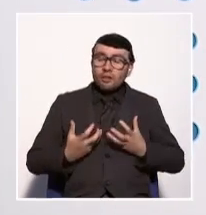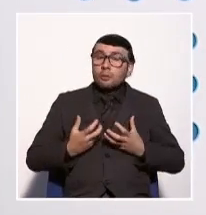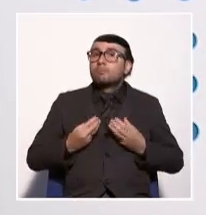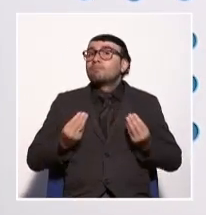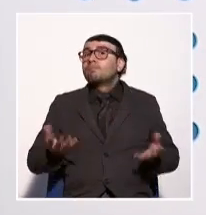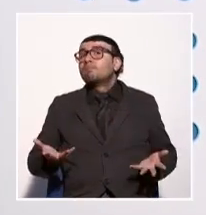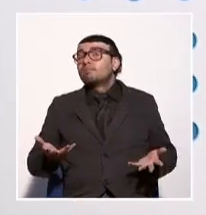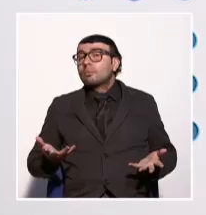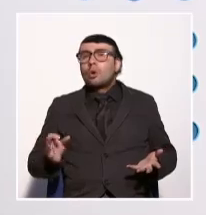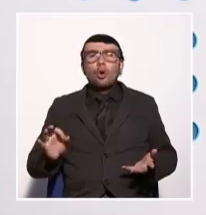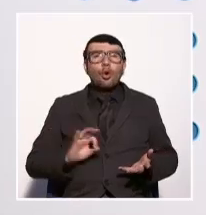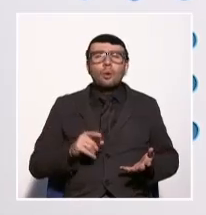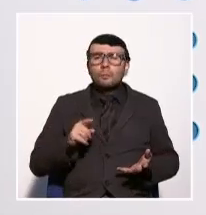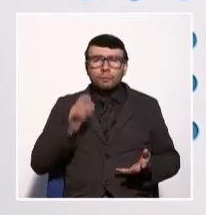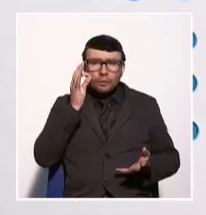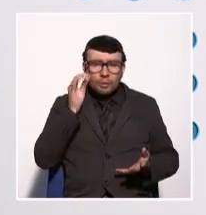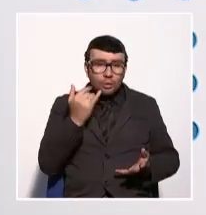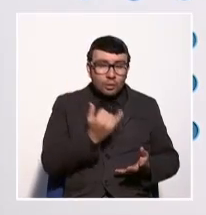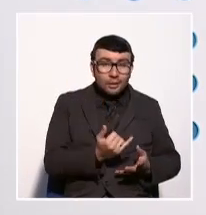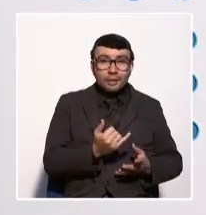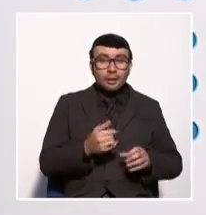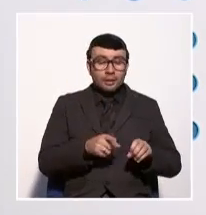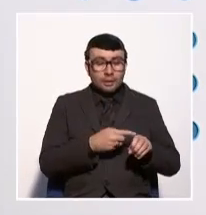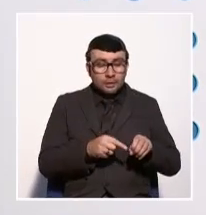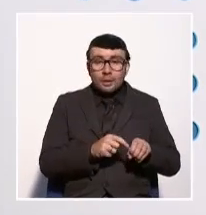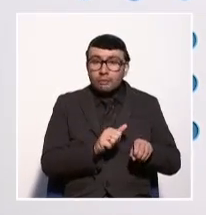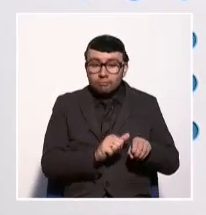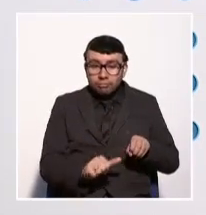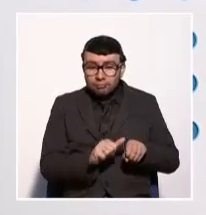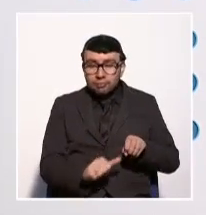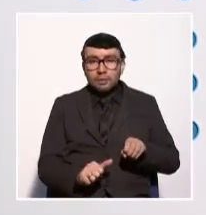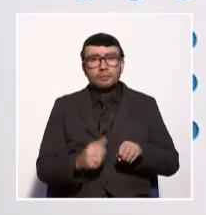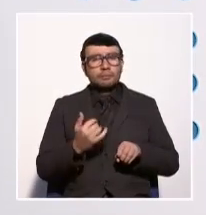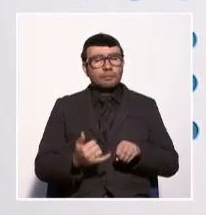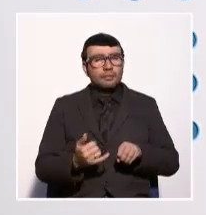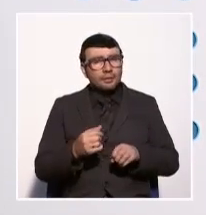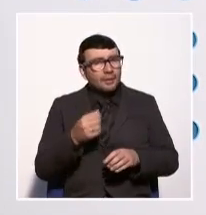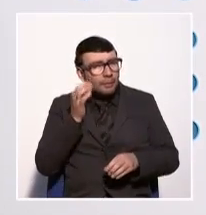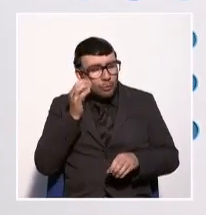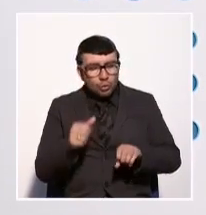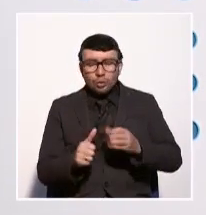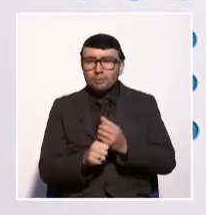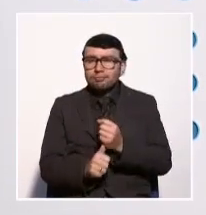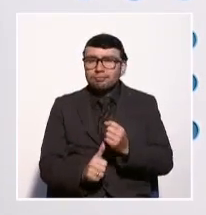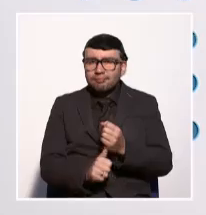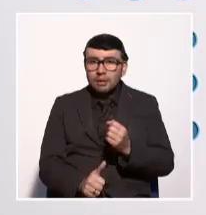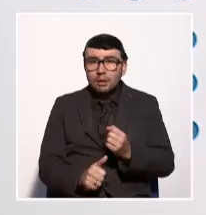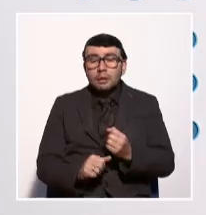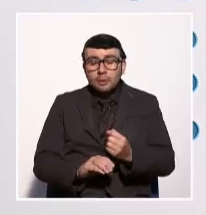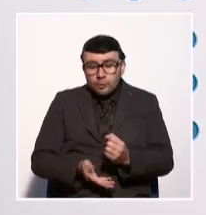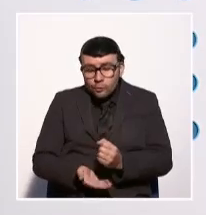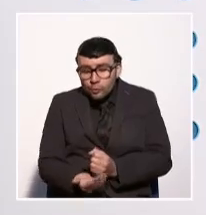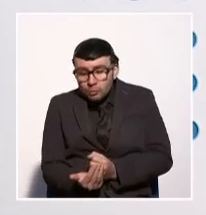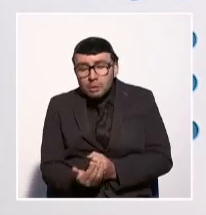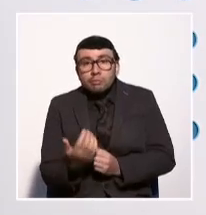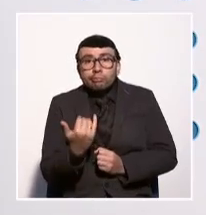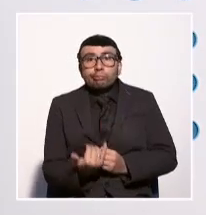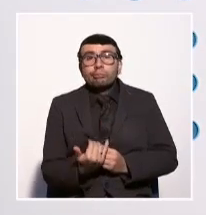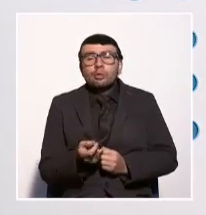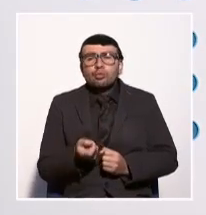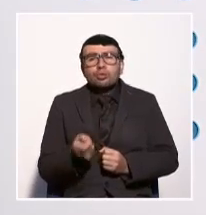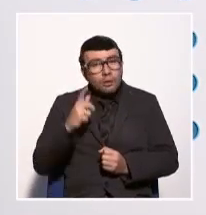saliendo la materia fecal por él por el ano y se está contaminando la las vías urinarias